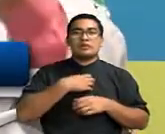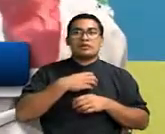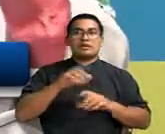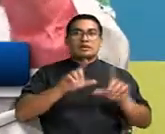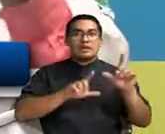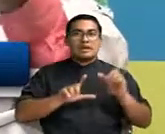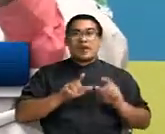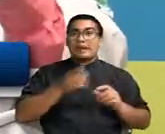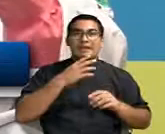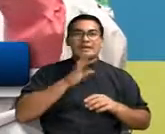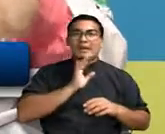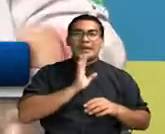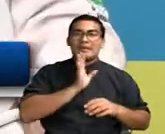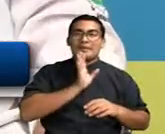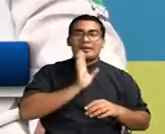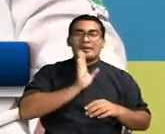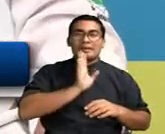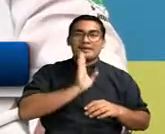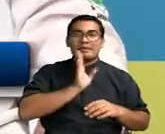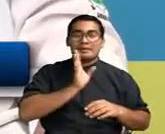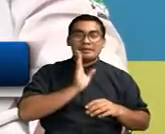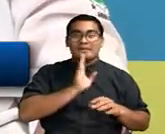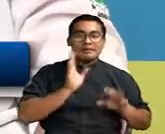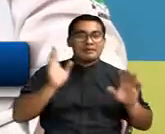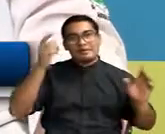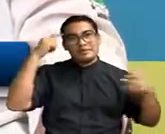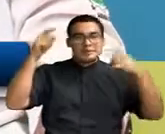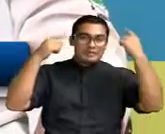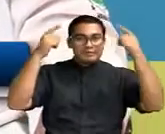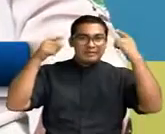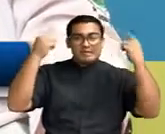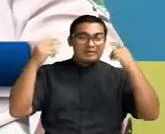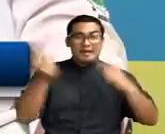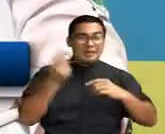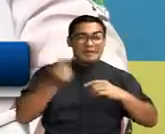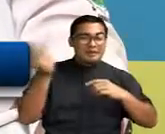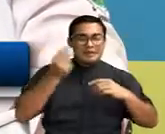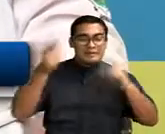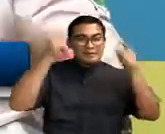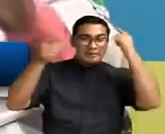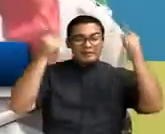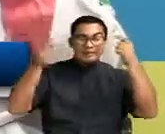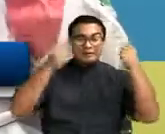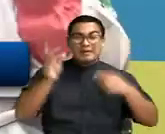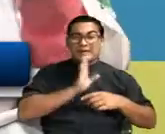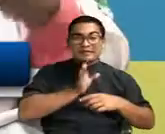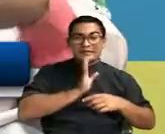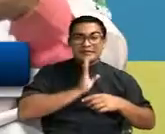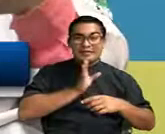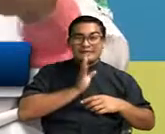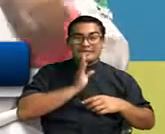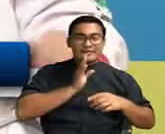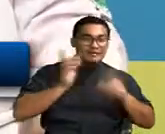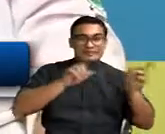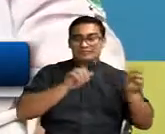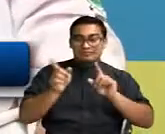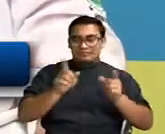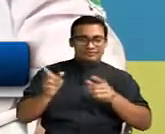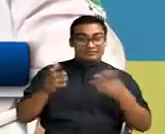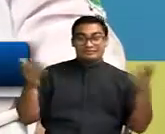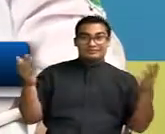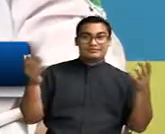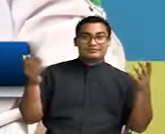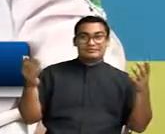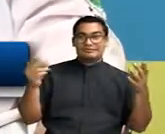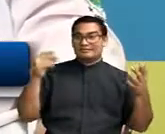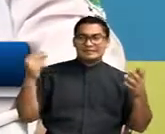muy rápido, incluso sus pensamientos también son muy rápidos, que van de un pensamiento a otro, y la